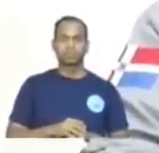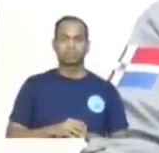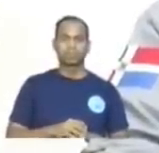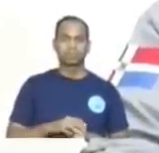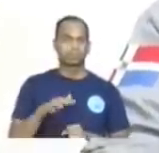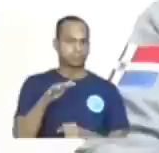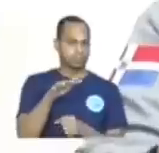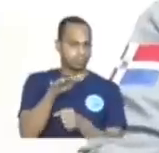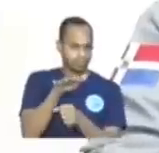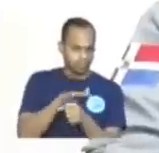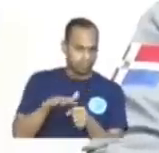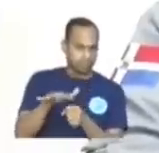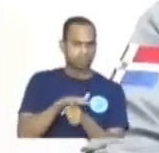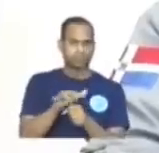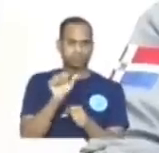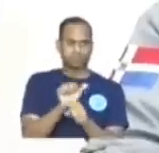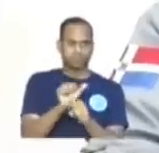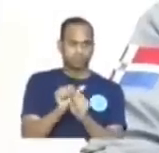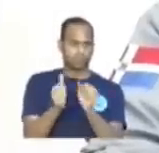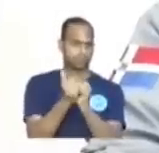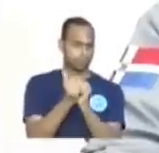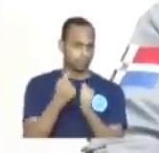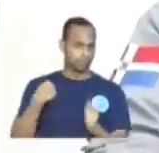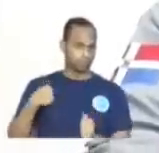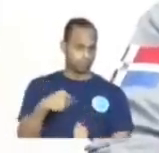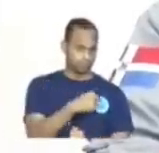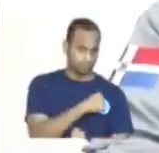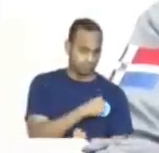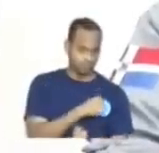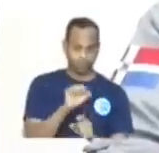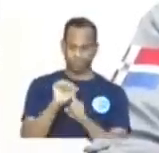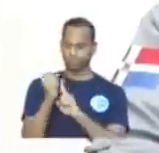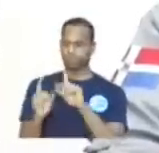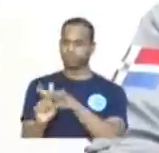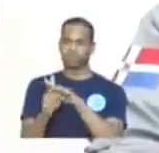sus roles y trabajar conjuntamente con nosotros para evitar situaciones que lamentar.